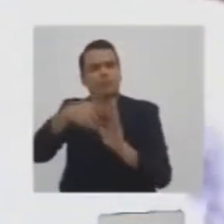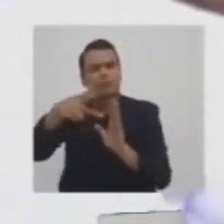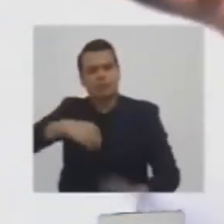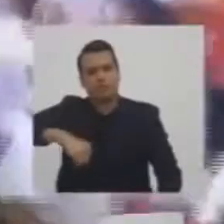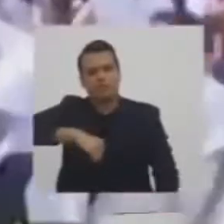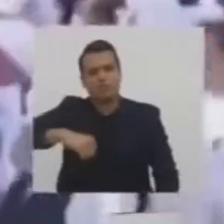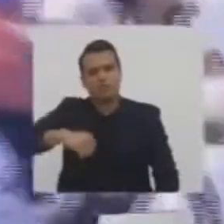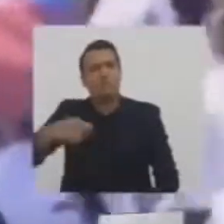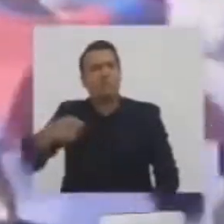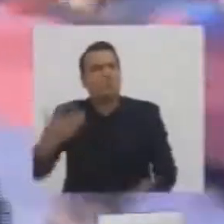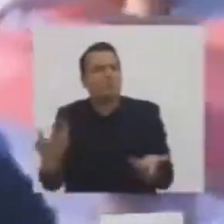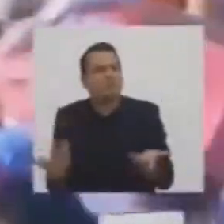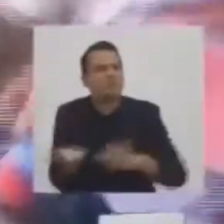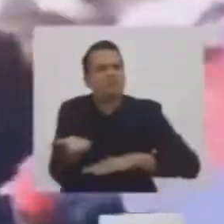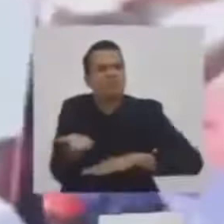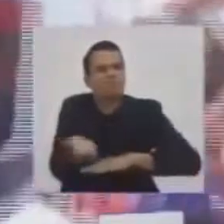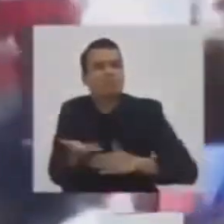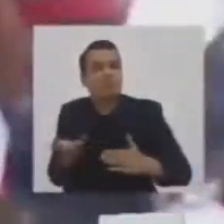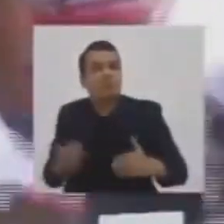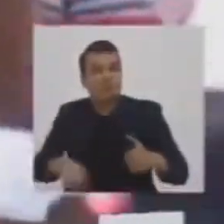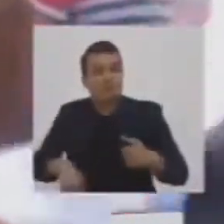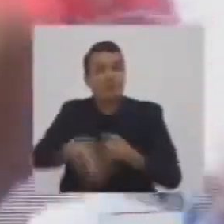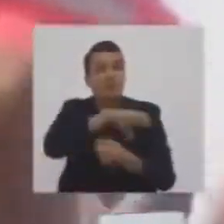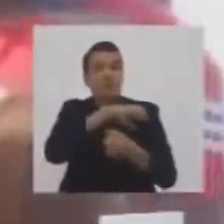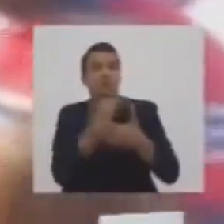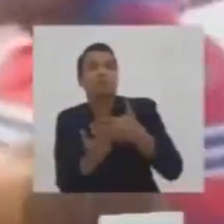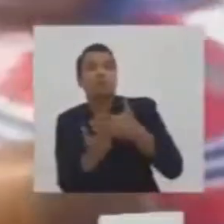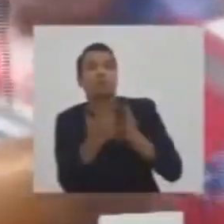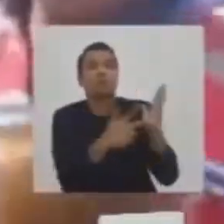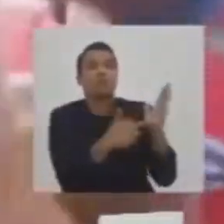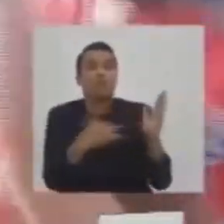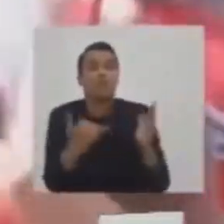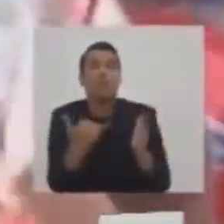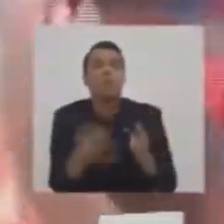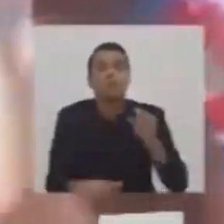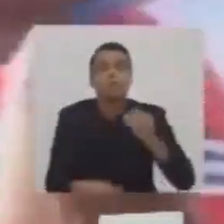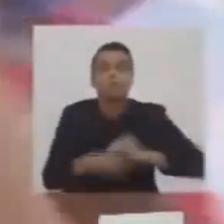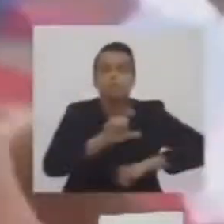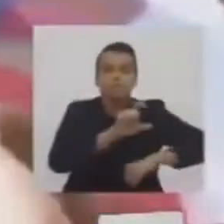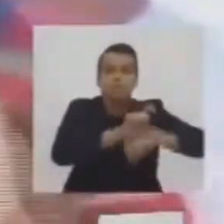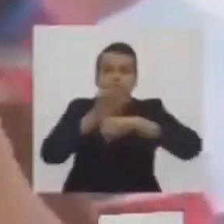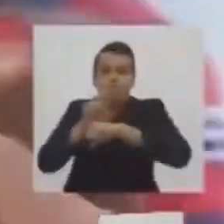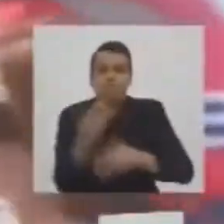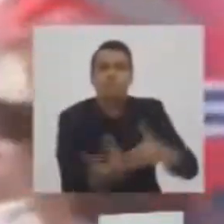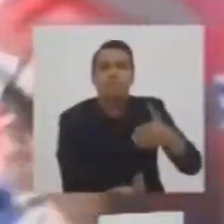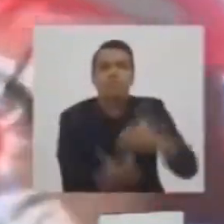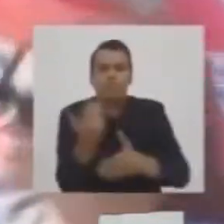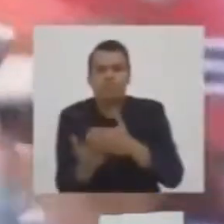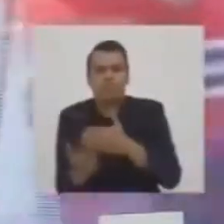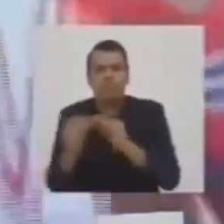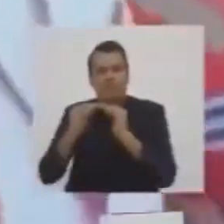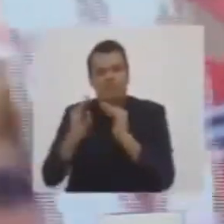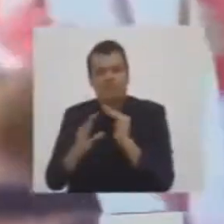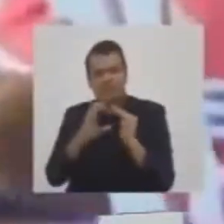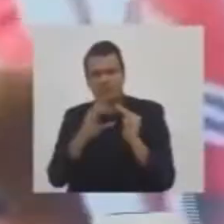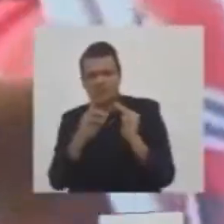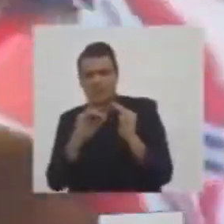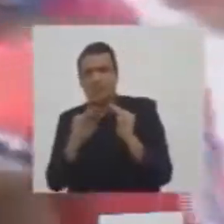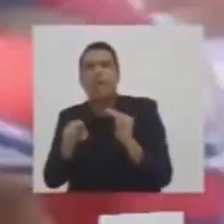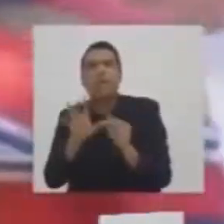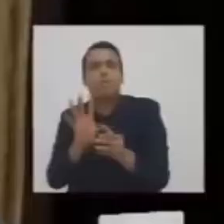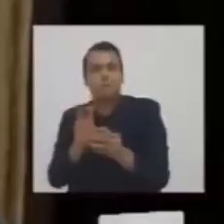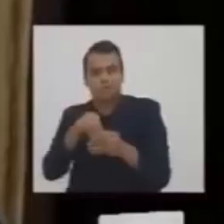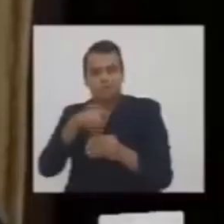en Derecho Constitucional. En su programa propone construir una ciudad inteligente con nuevos centros educativos y centros de